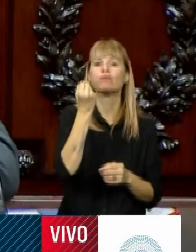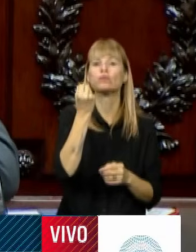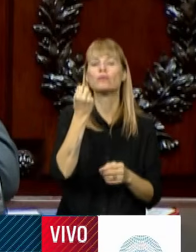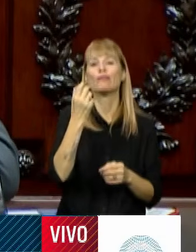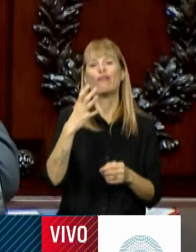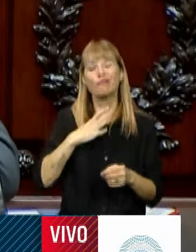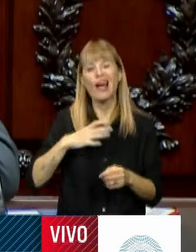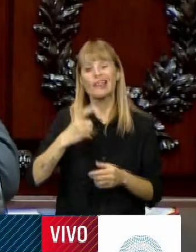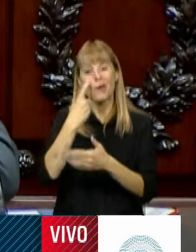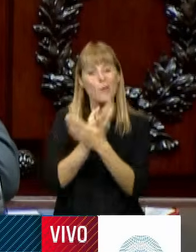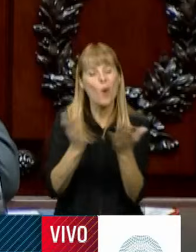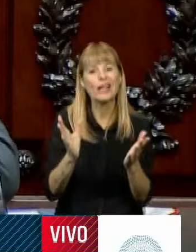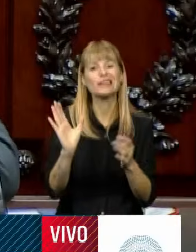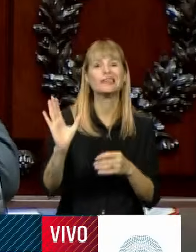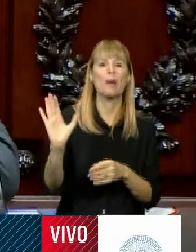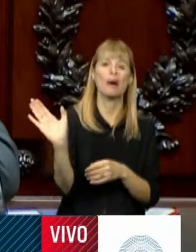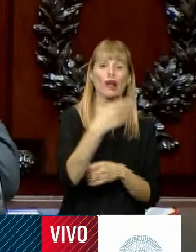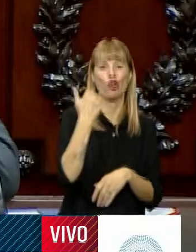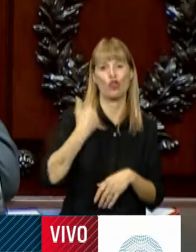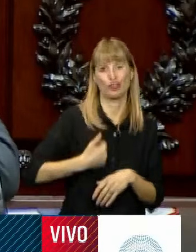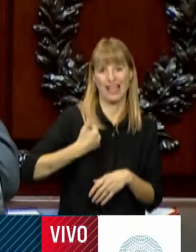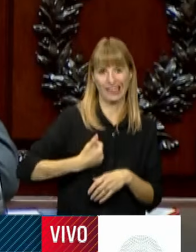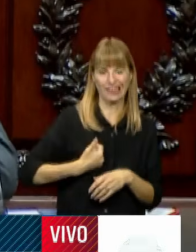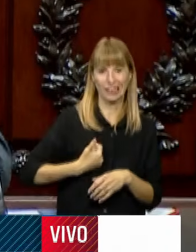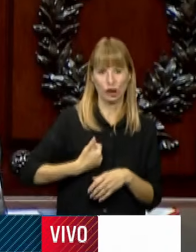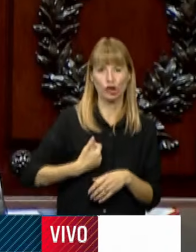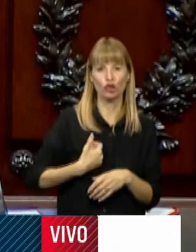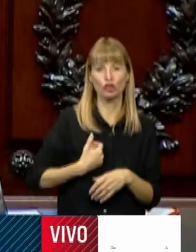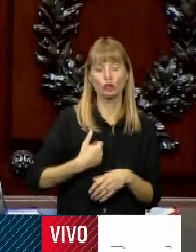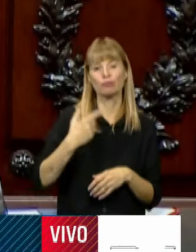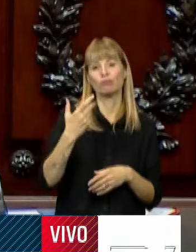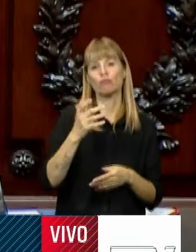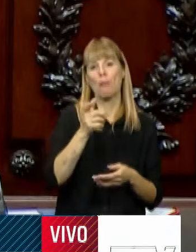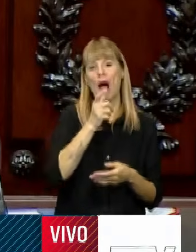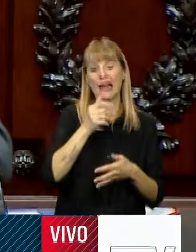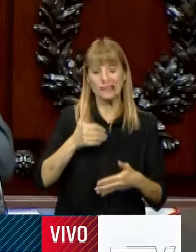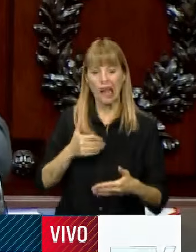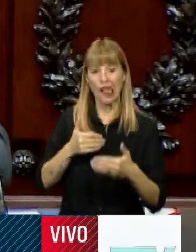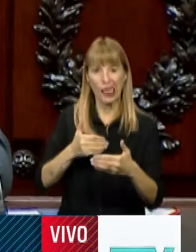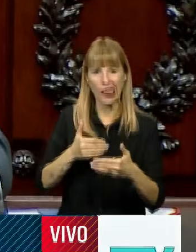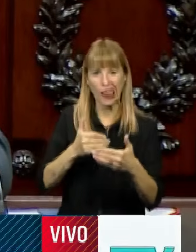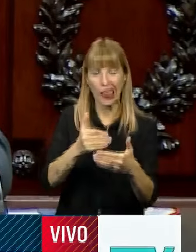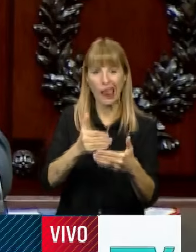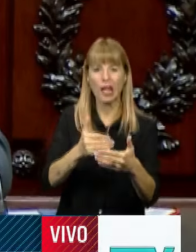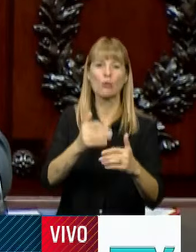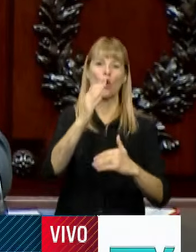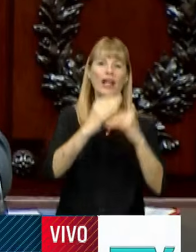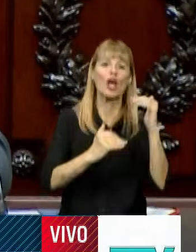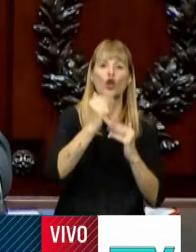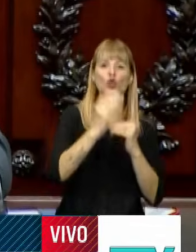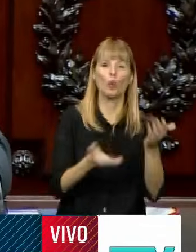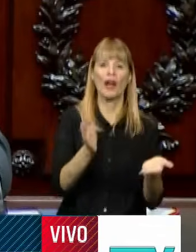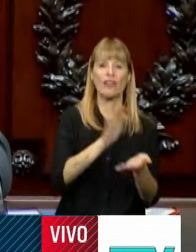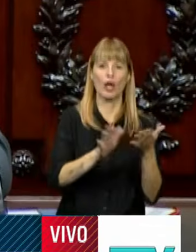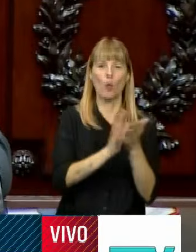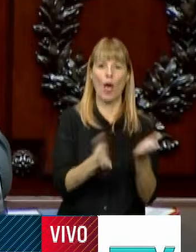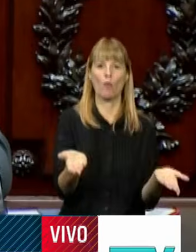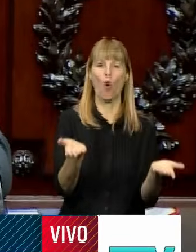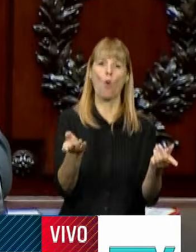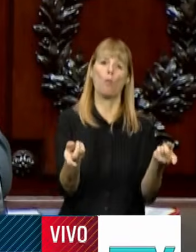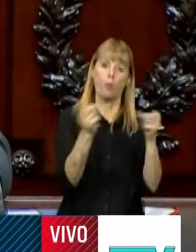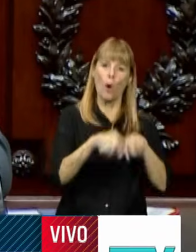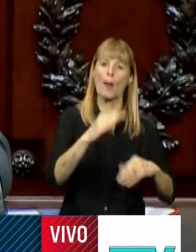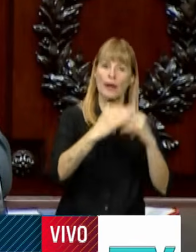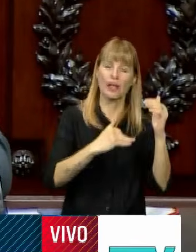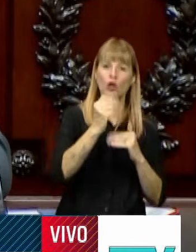en la vida cotidiana de todos los argentinos. Ese retraso en nuestro camino de la reconstrucción se explica, en gran